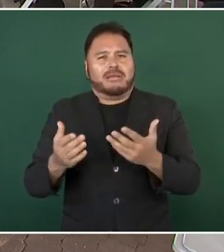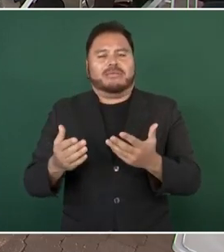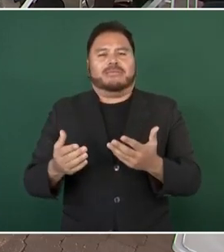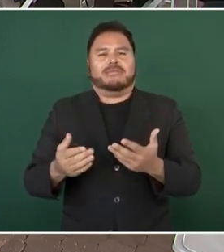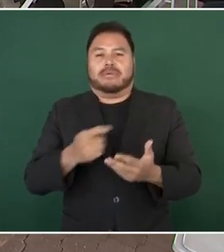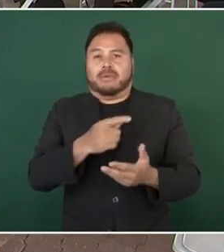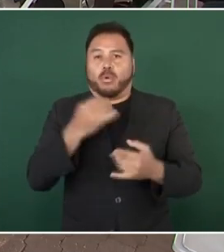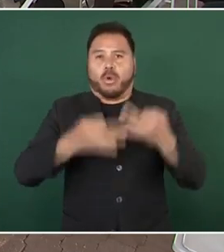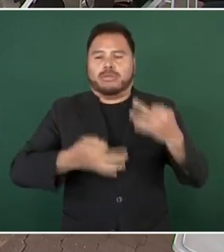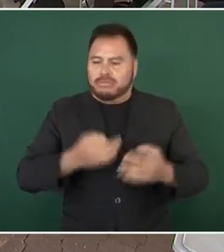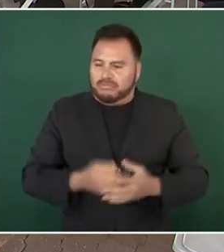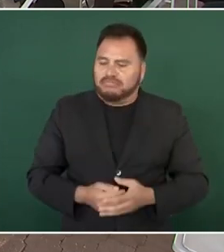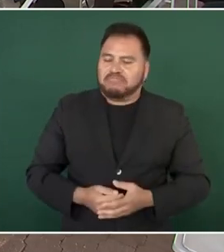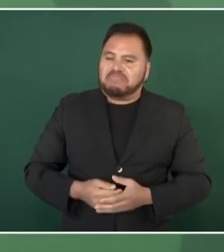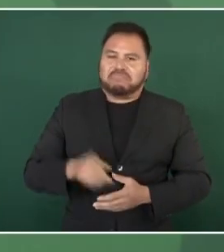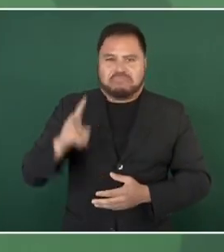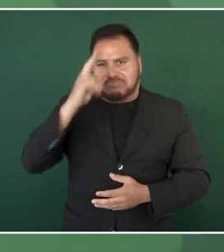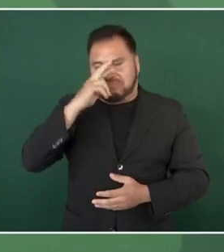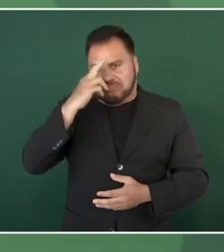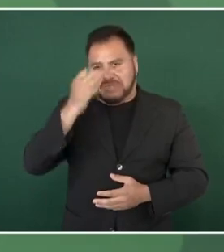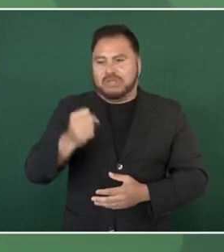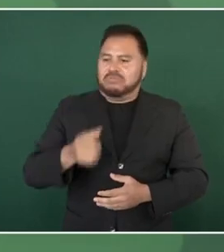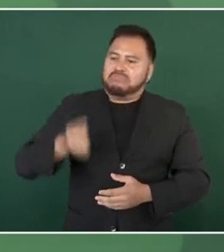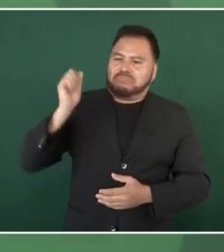papás y se fue el hijo.